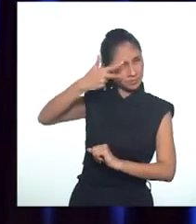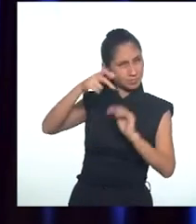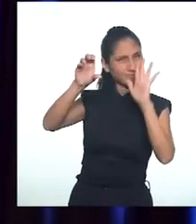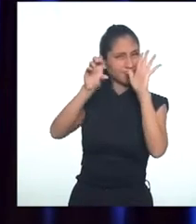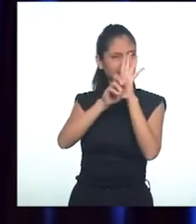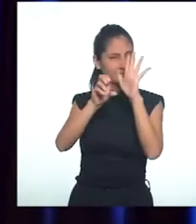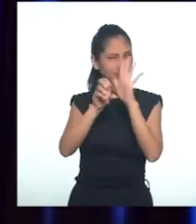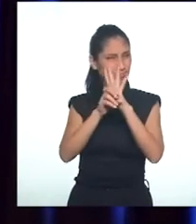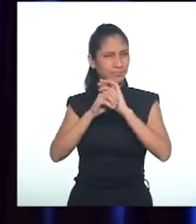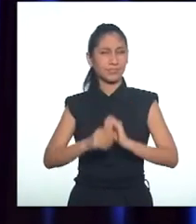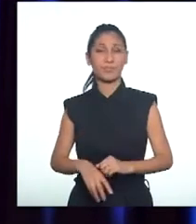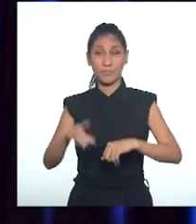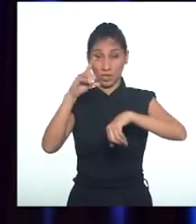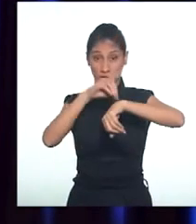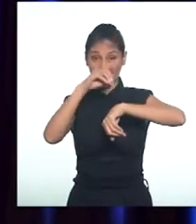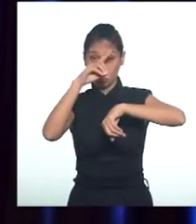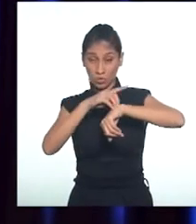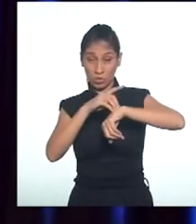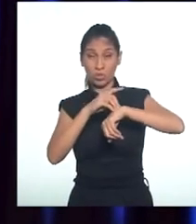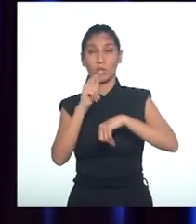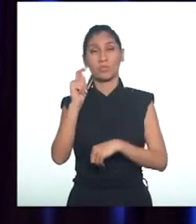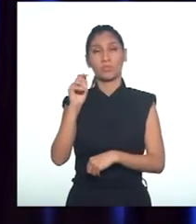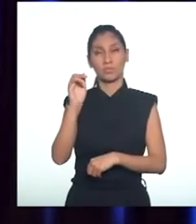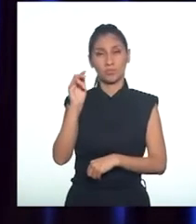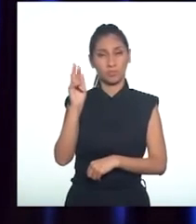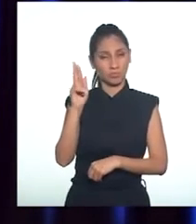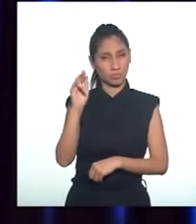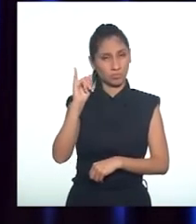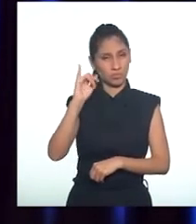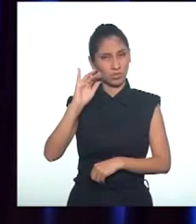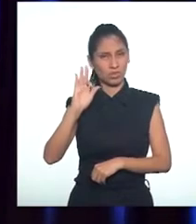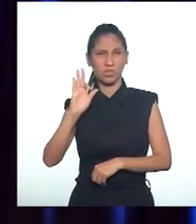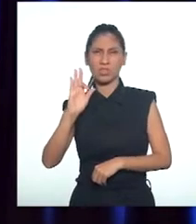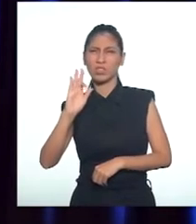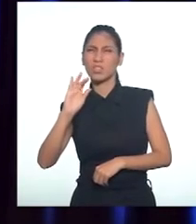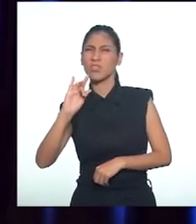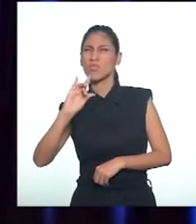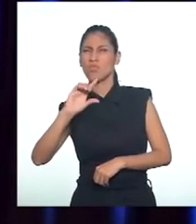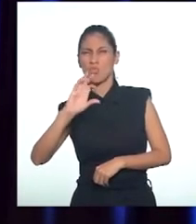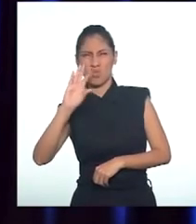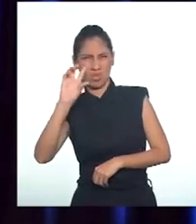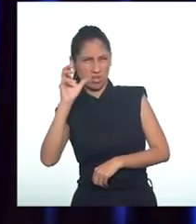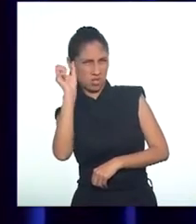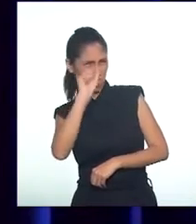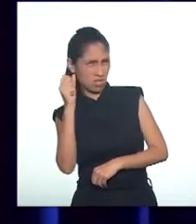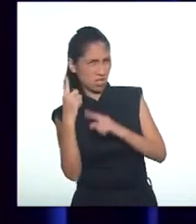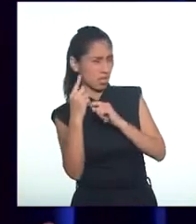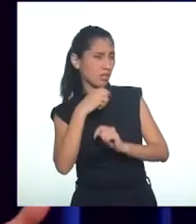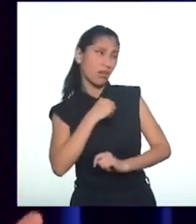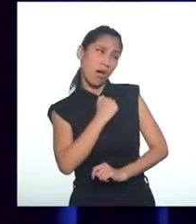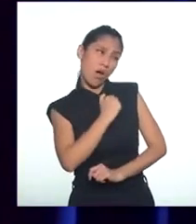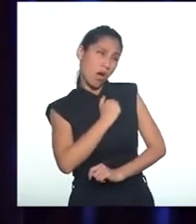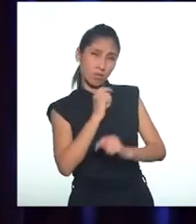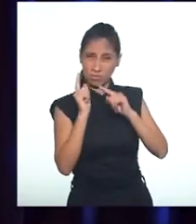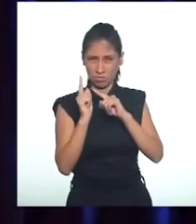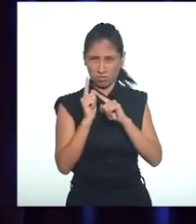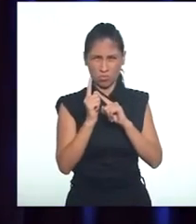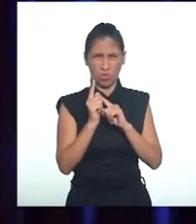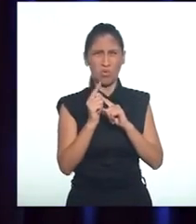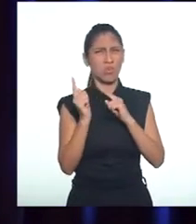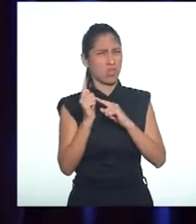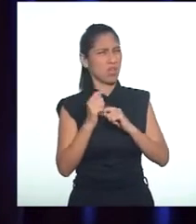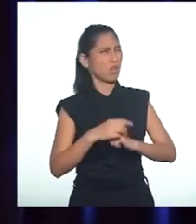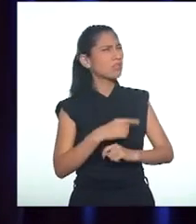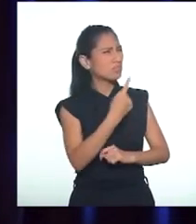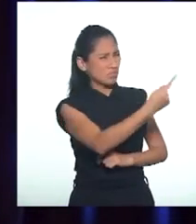Tercer capítulo. El doctor Trifulgas es un hombre duro, poco compasivo. ¿Por qué tiene que